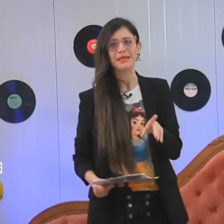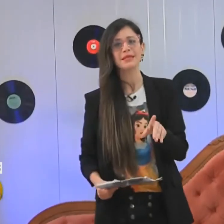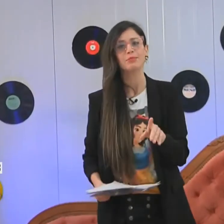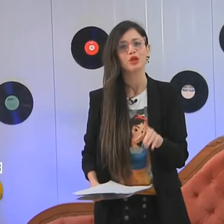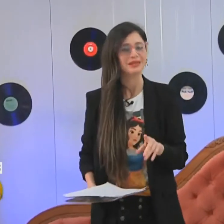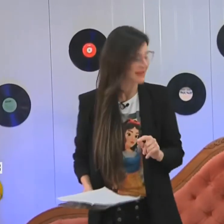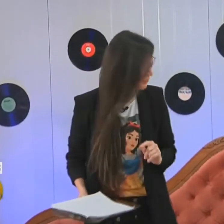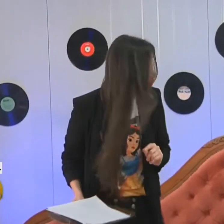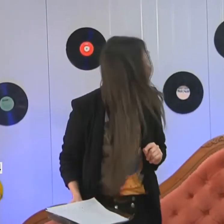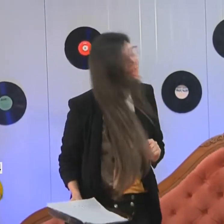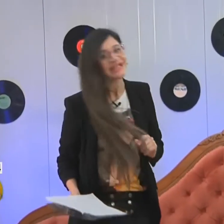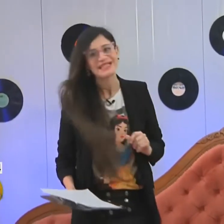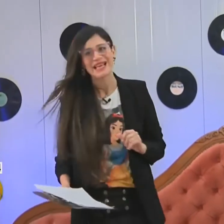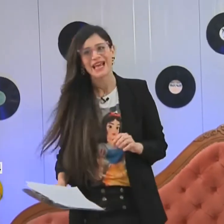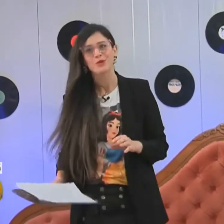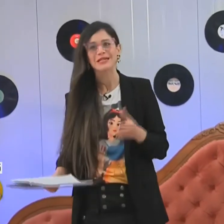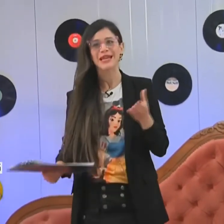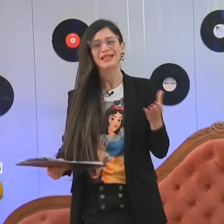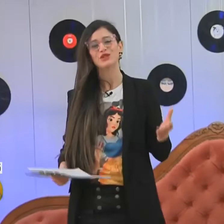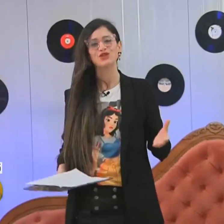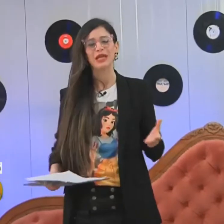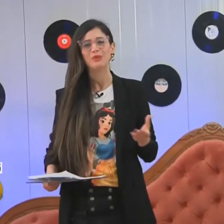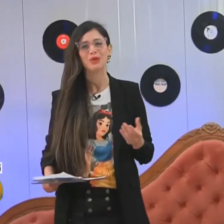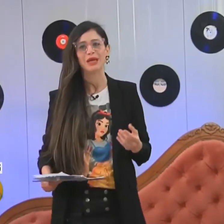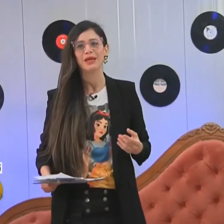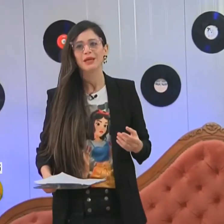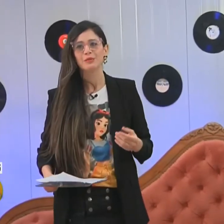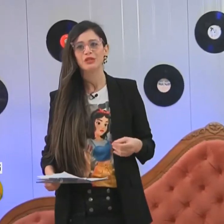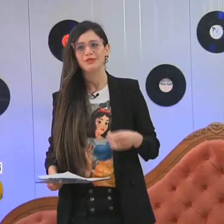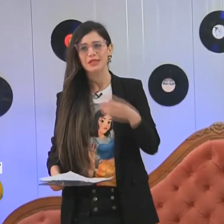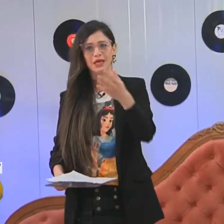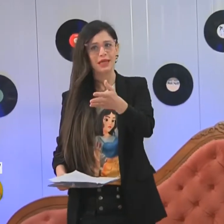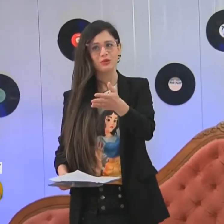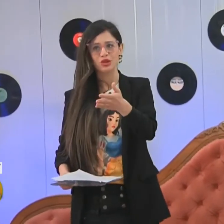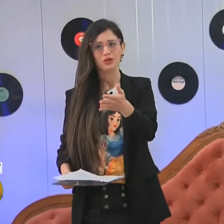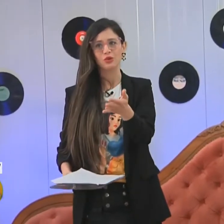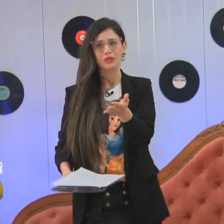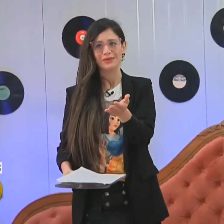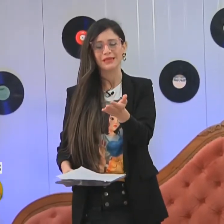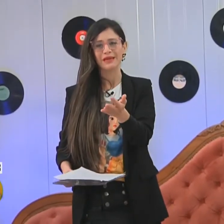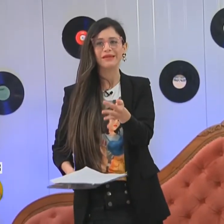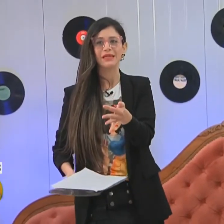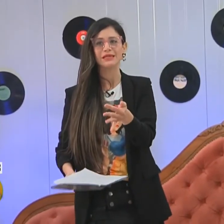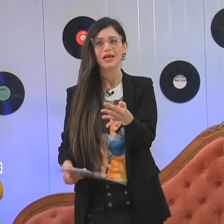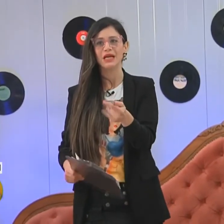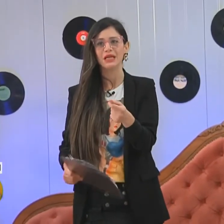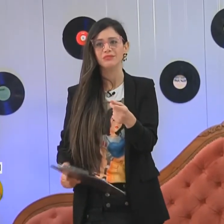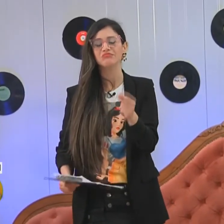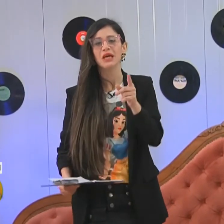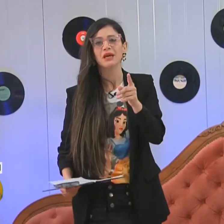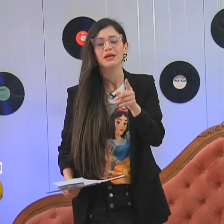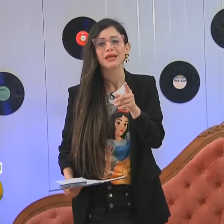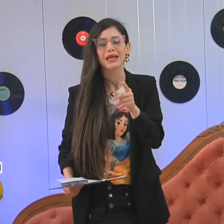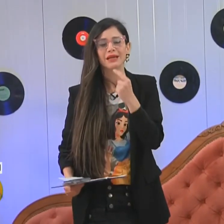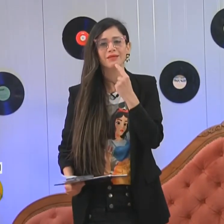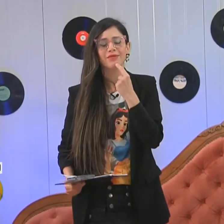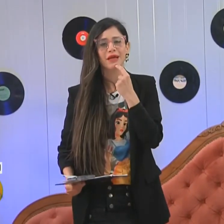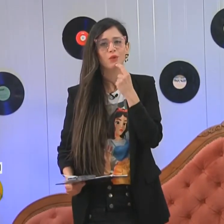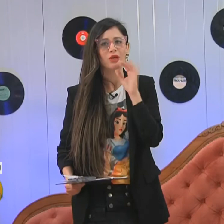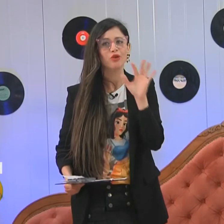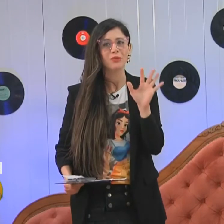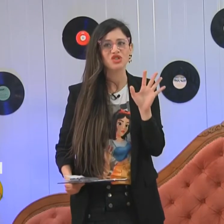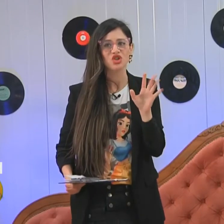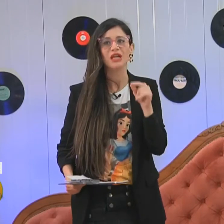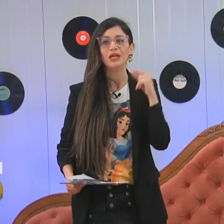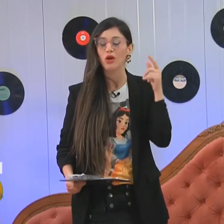Siempre se hace importante recordarles nuestras redes sociales, porque muchas veces estamos, ¿cierto?, en nuestra pantalla abierta y quieren ver